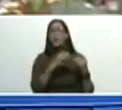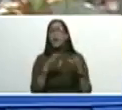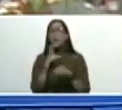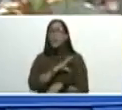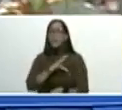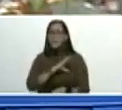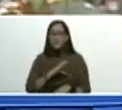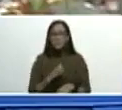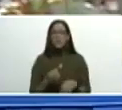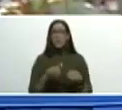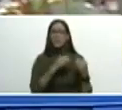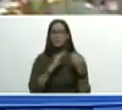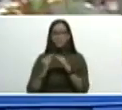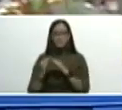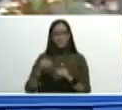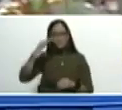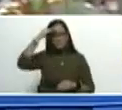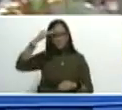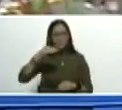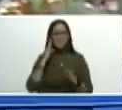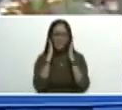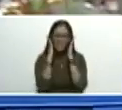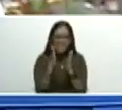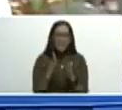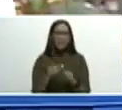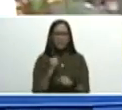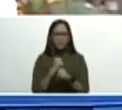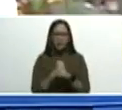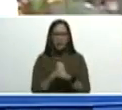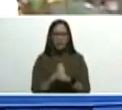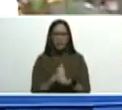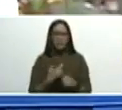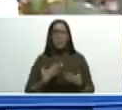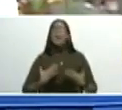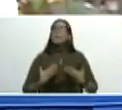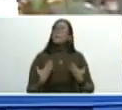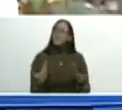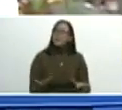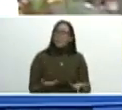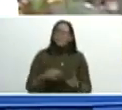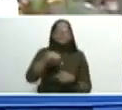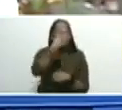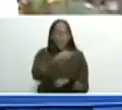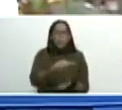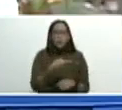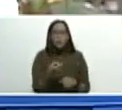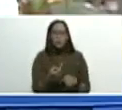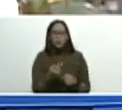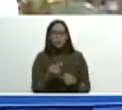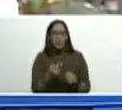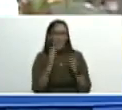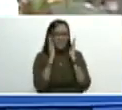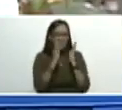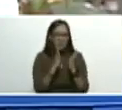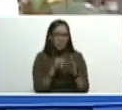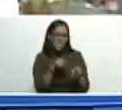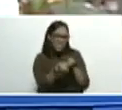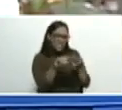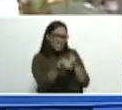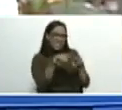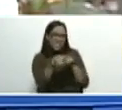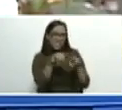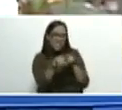días, dedicado al trabajo. Mientras otros se dedican a intrigar, a